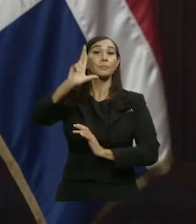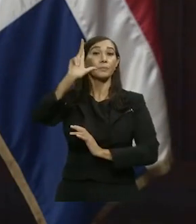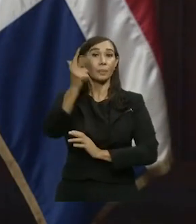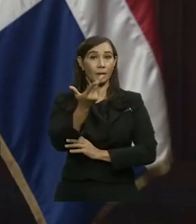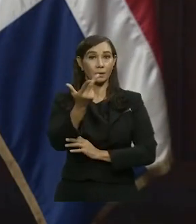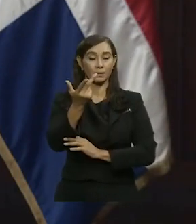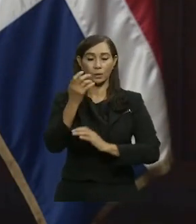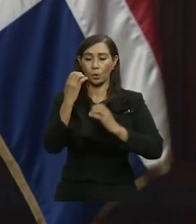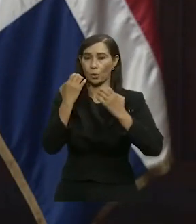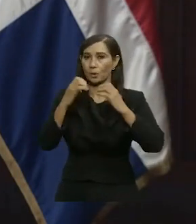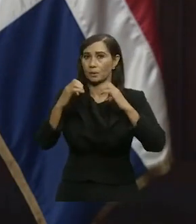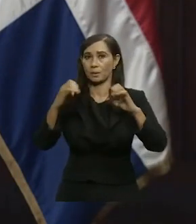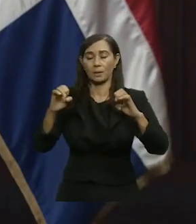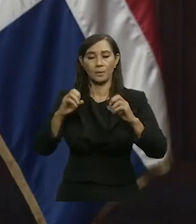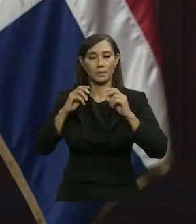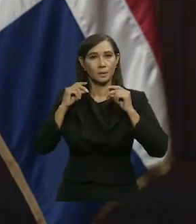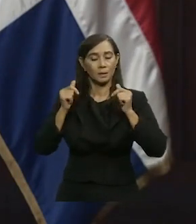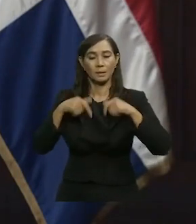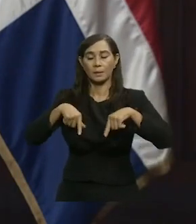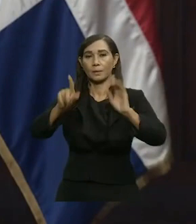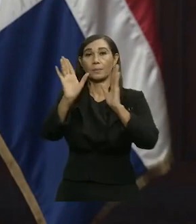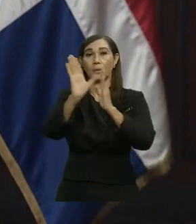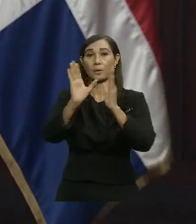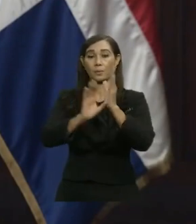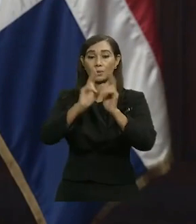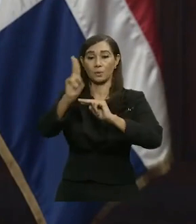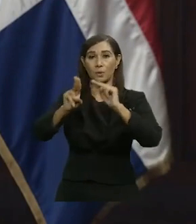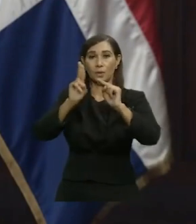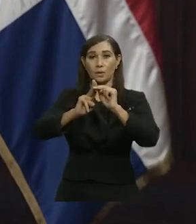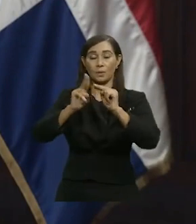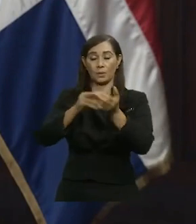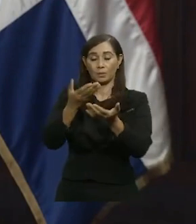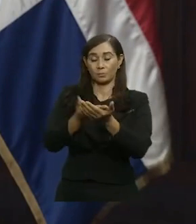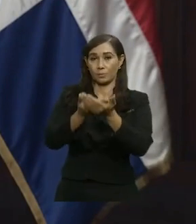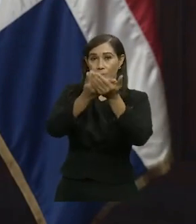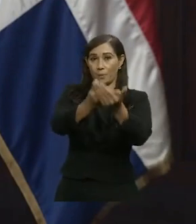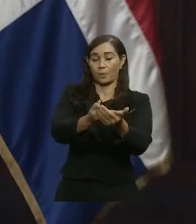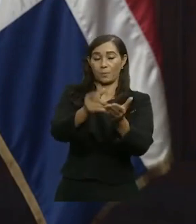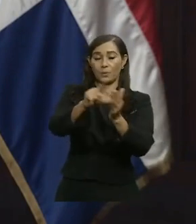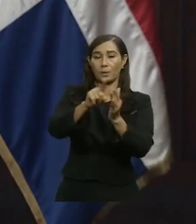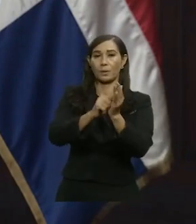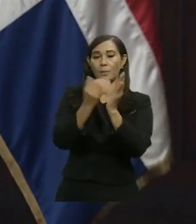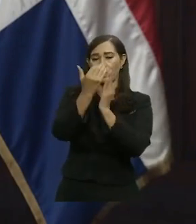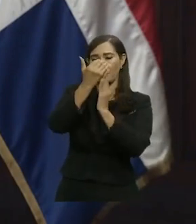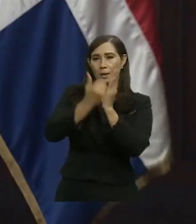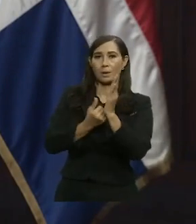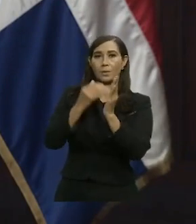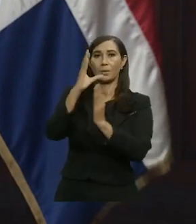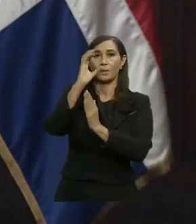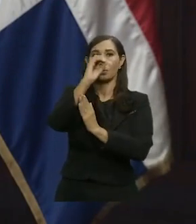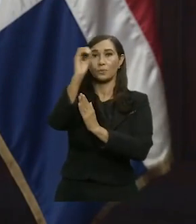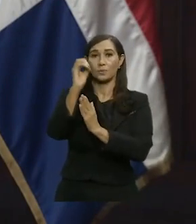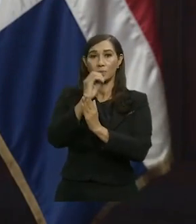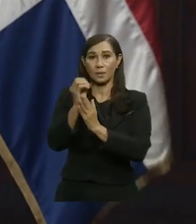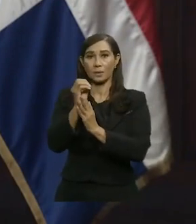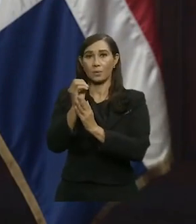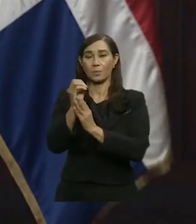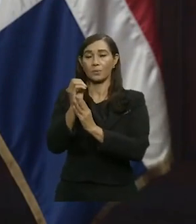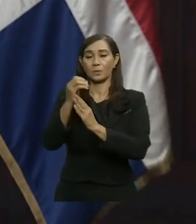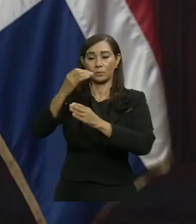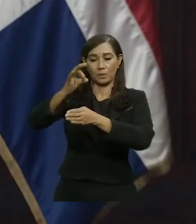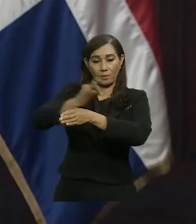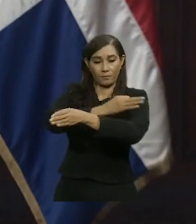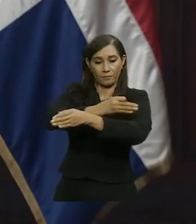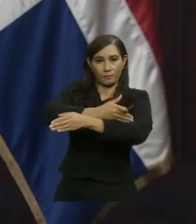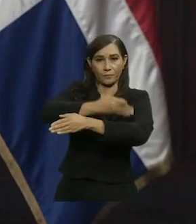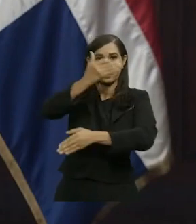de urgencia al Congreso Nacional un proyecto de ley para reducir a 0% los aranceles aplicados en frontera